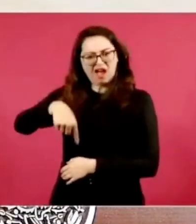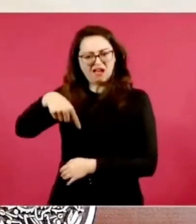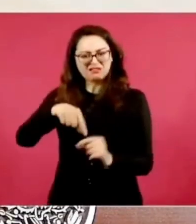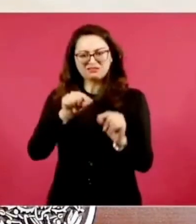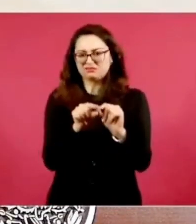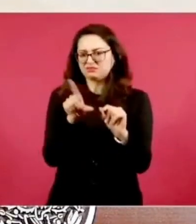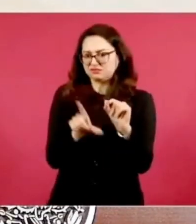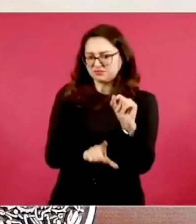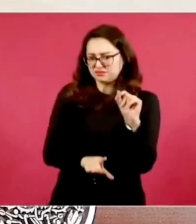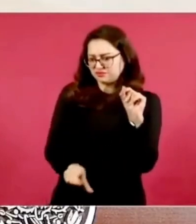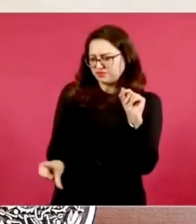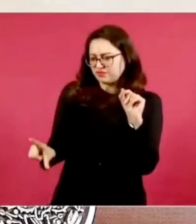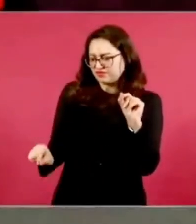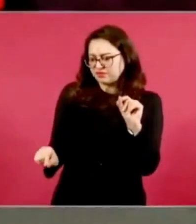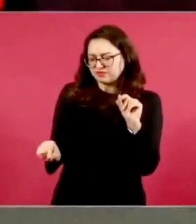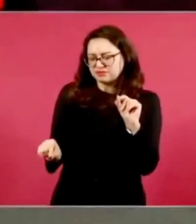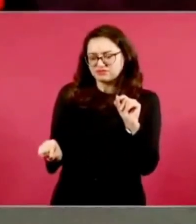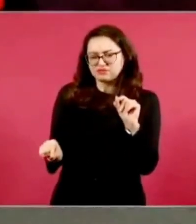a